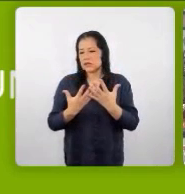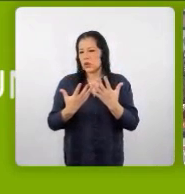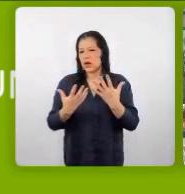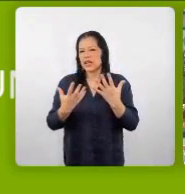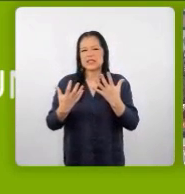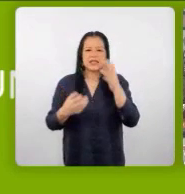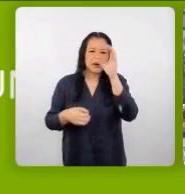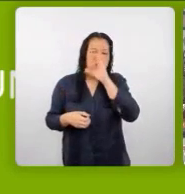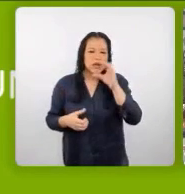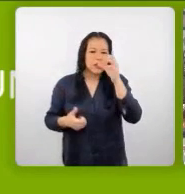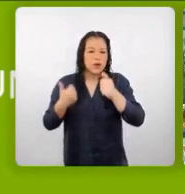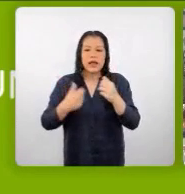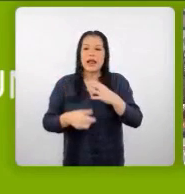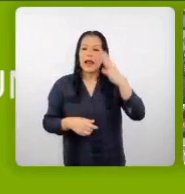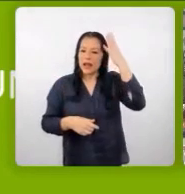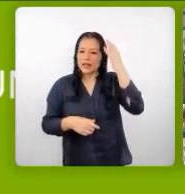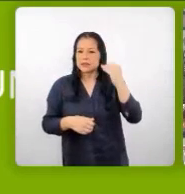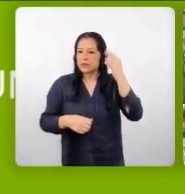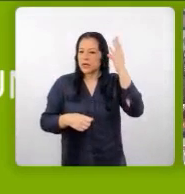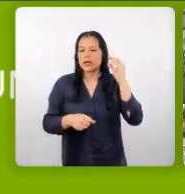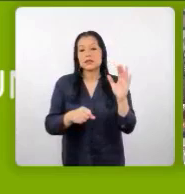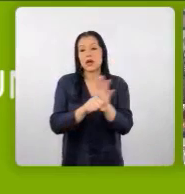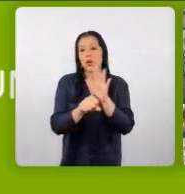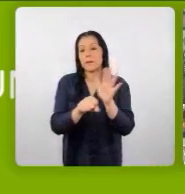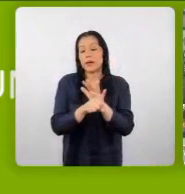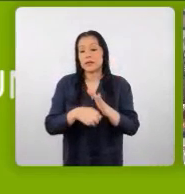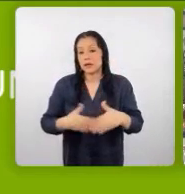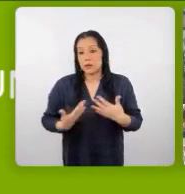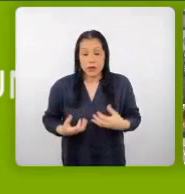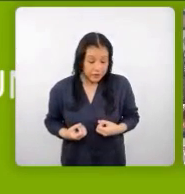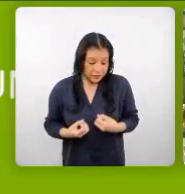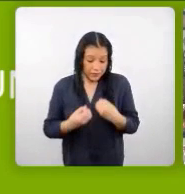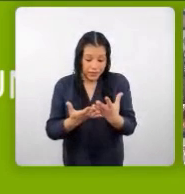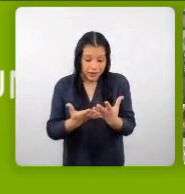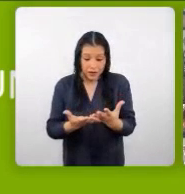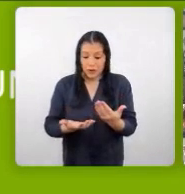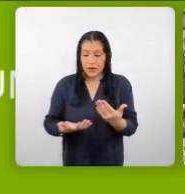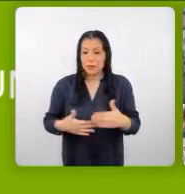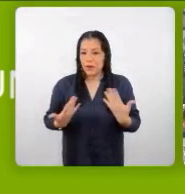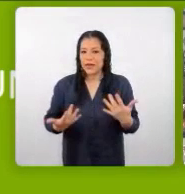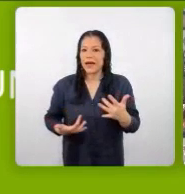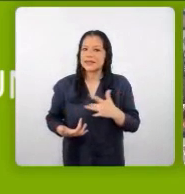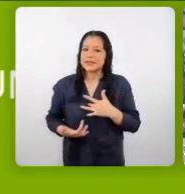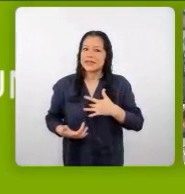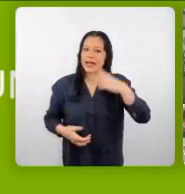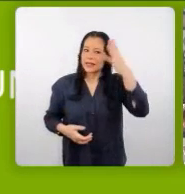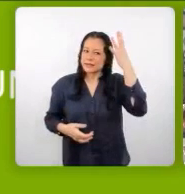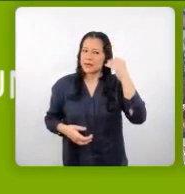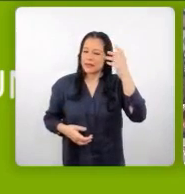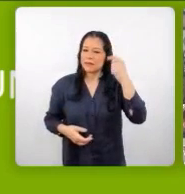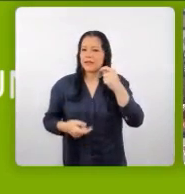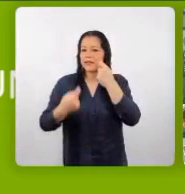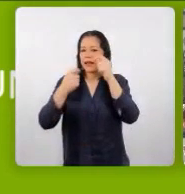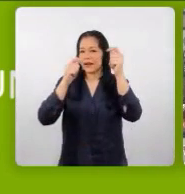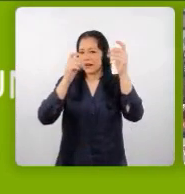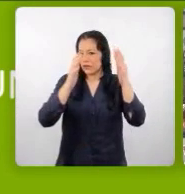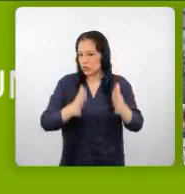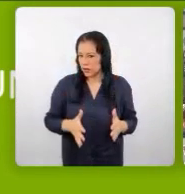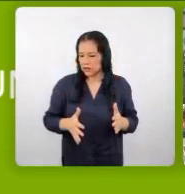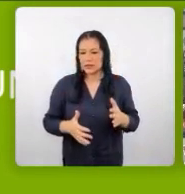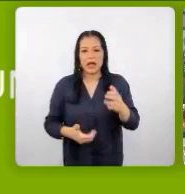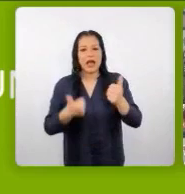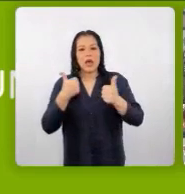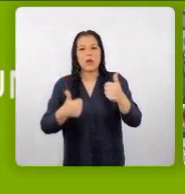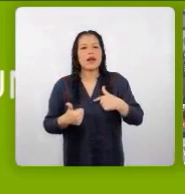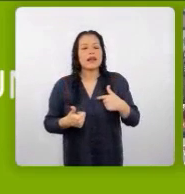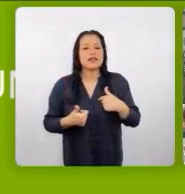es la experiencia completa que puede recibir o que pueda vivir el turista. ¿Qué cosa es lo que yo me voy